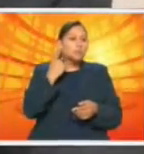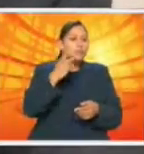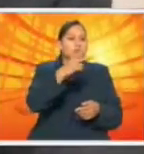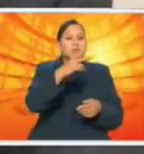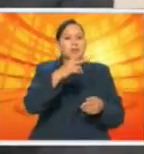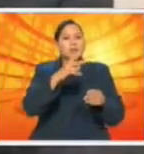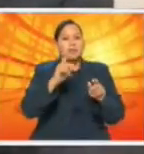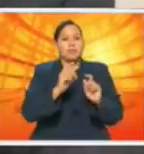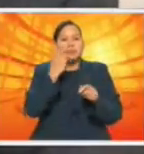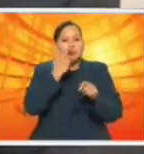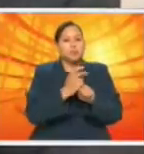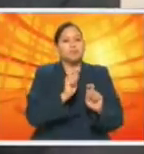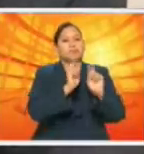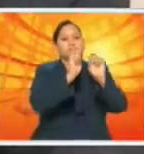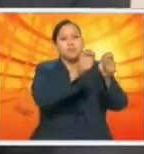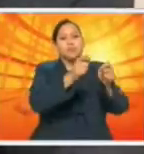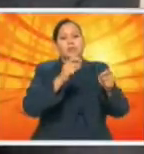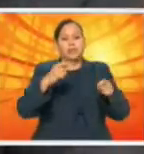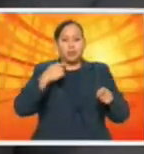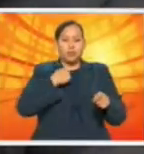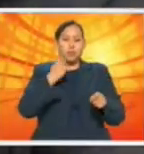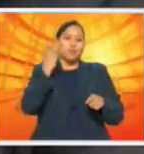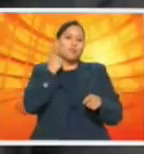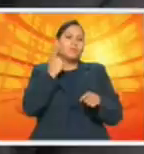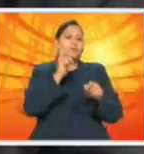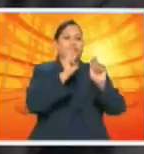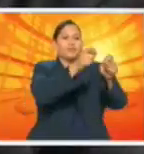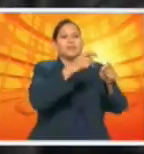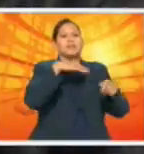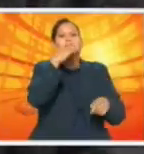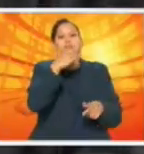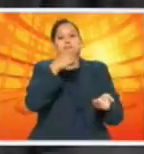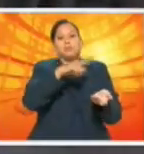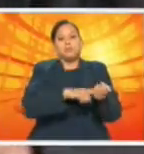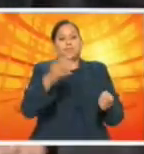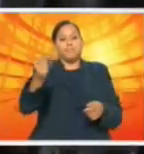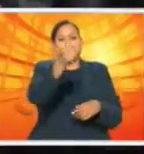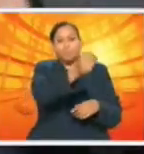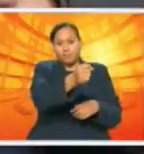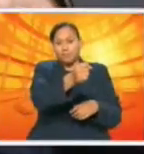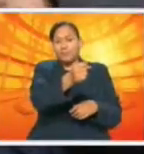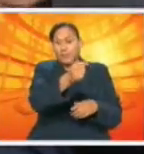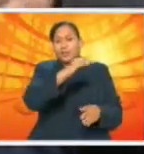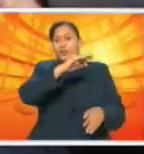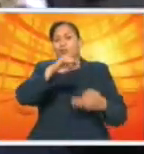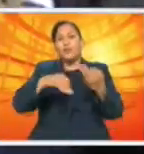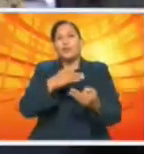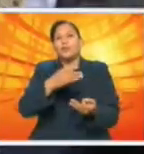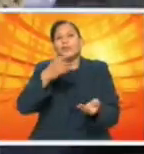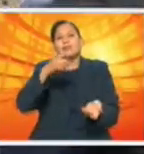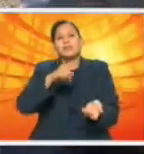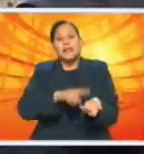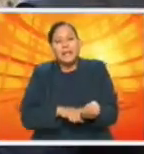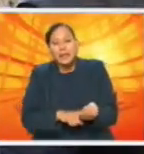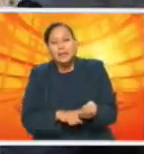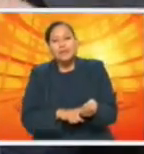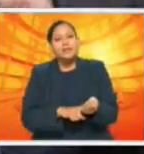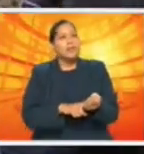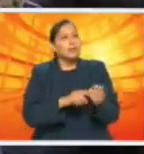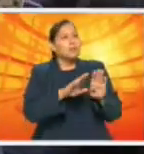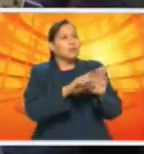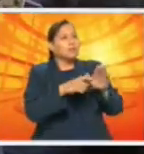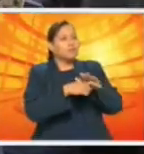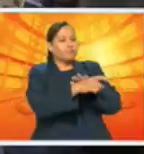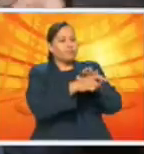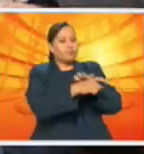Son puestos ahí por las facciones políticas que existen en esta ciudad. Todos están bajo algún tipo de prebenda política. Entonces,